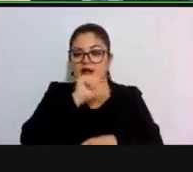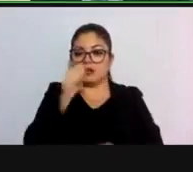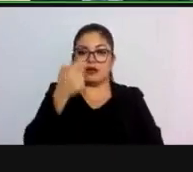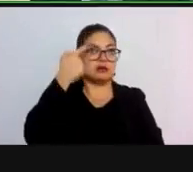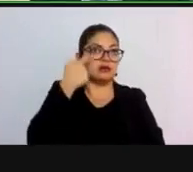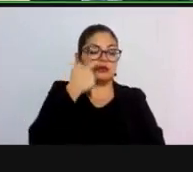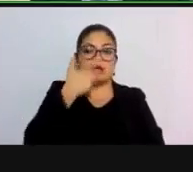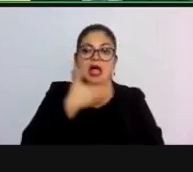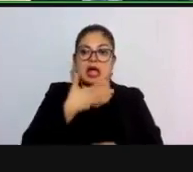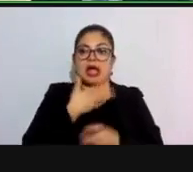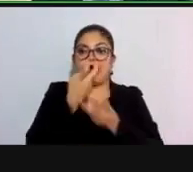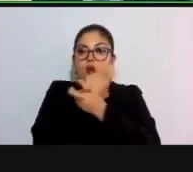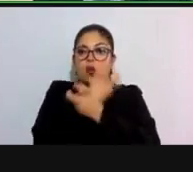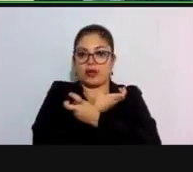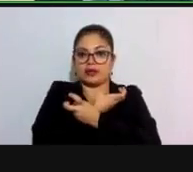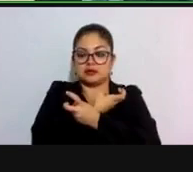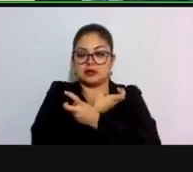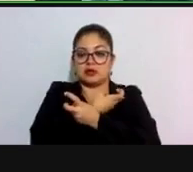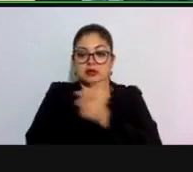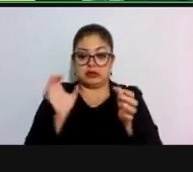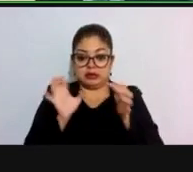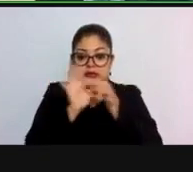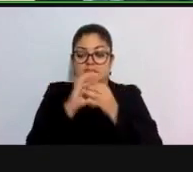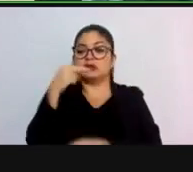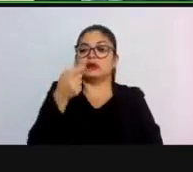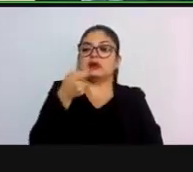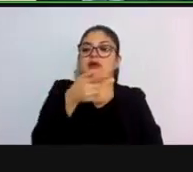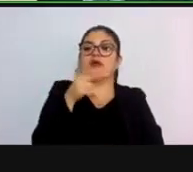conjunto forman la pirámide nasal.